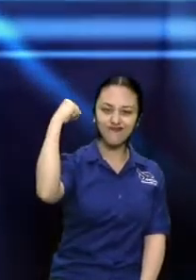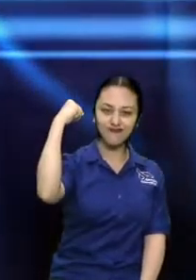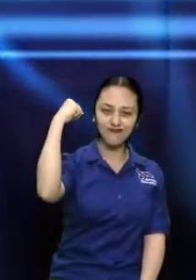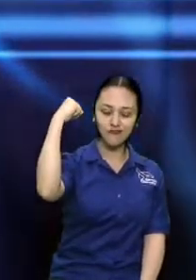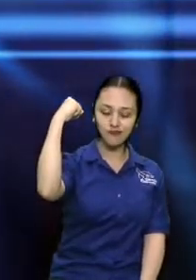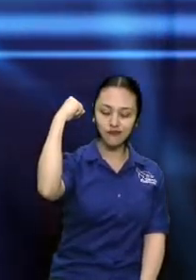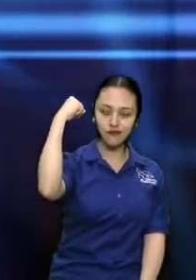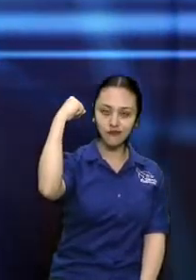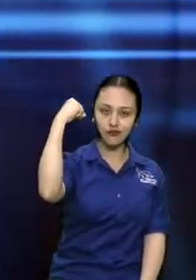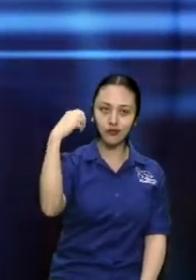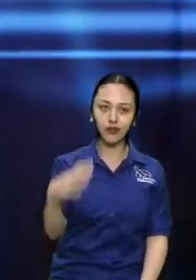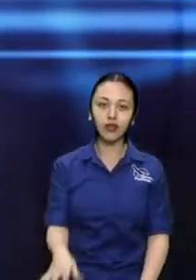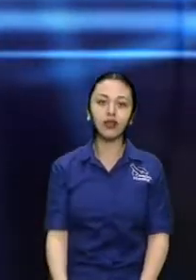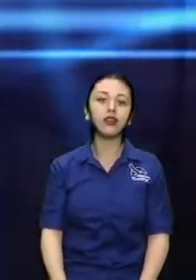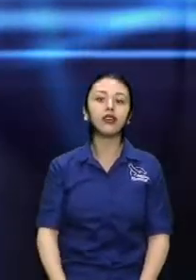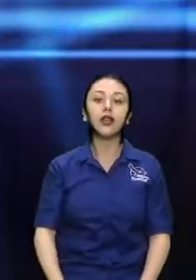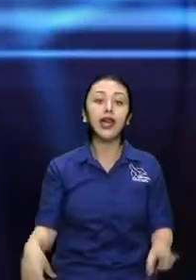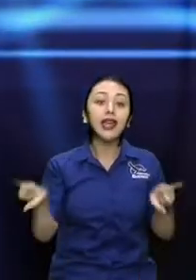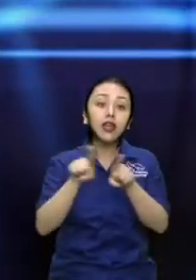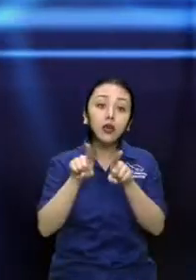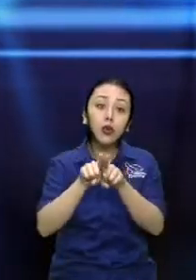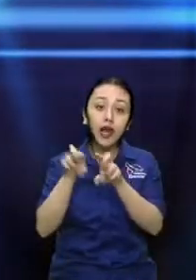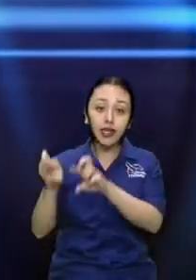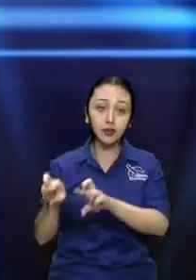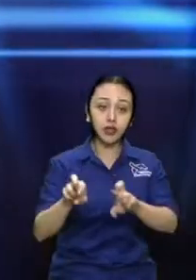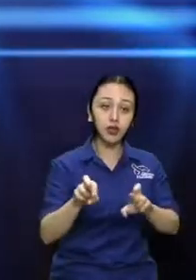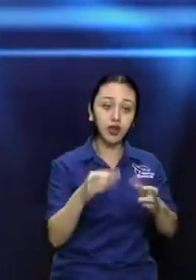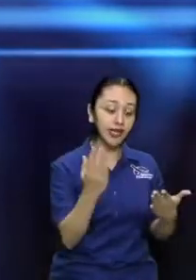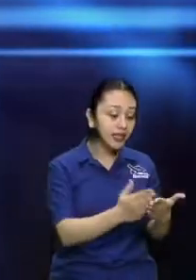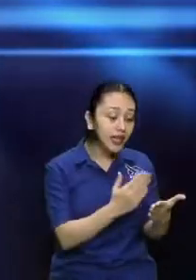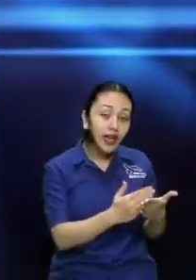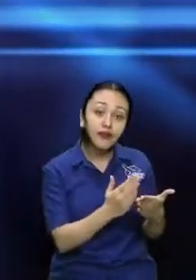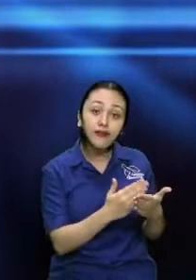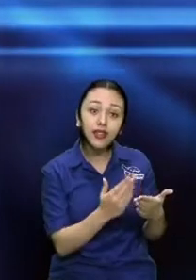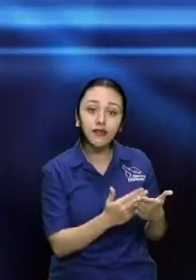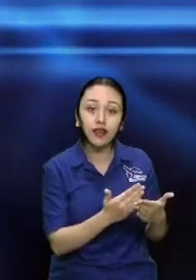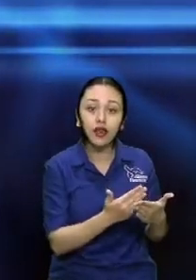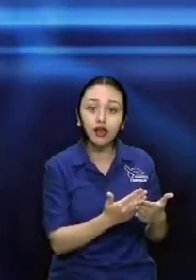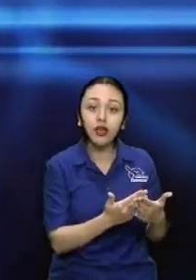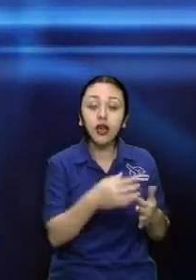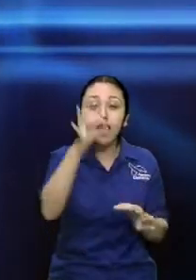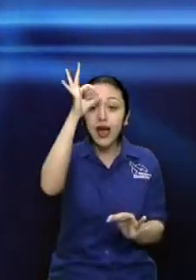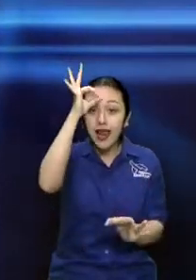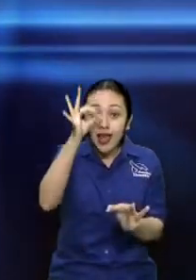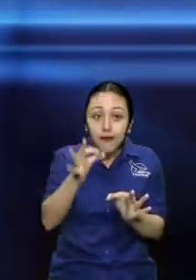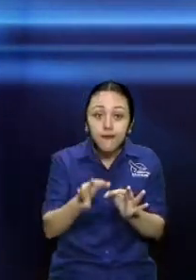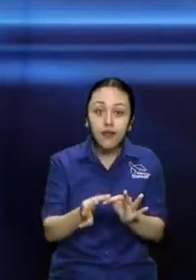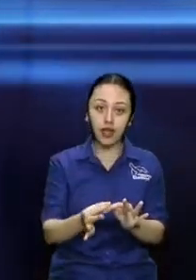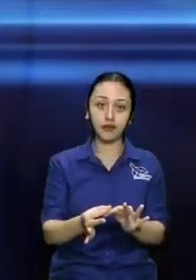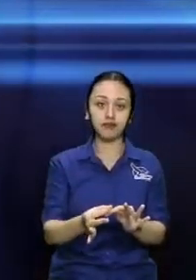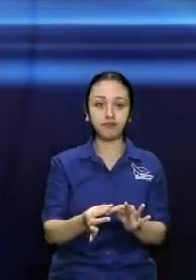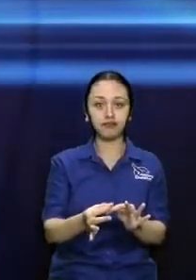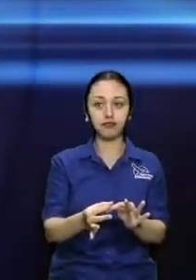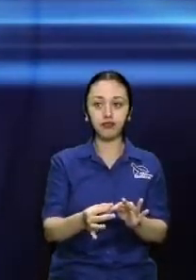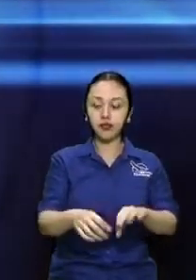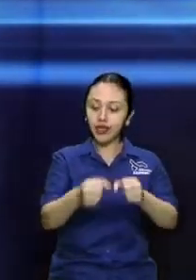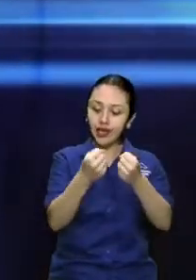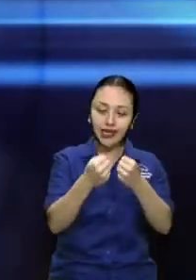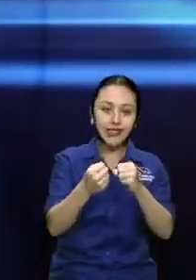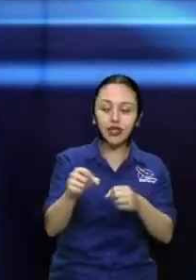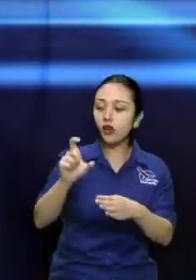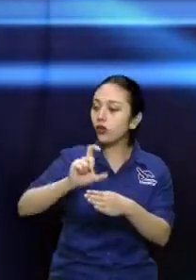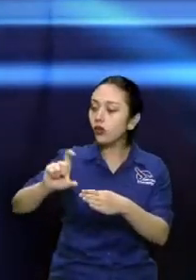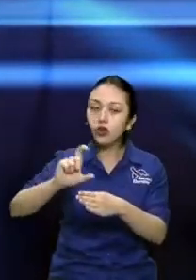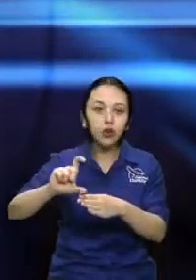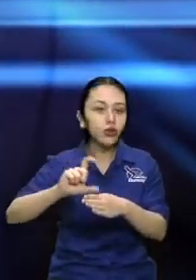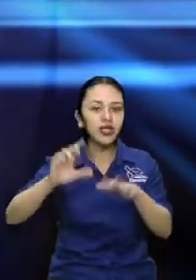como los héroes de la fe tan famosos de Hebreos capítulo 11, por la fe Abraham hizo tal cosa, por la fe Noé hizo tal